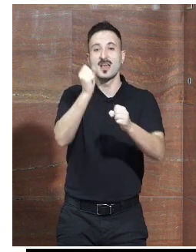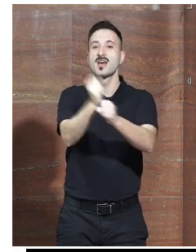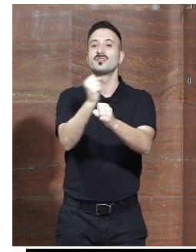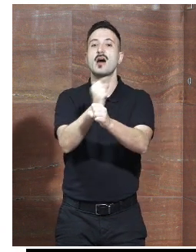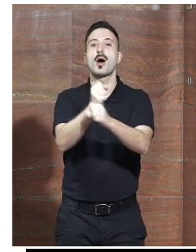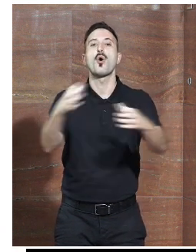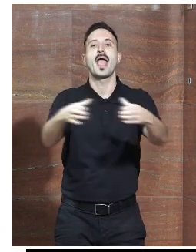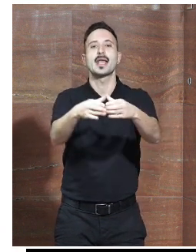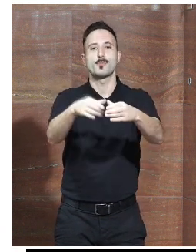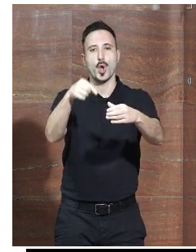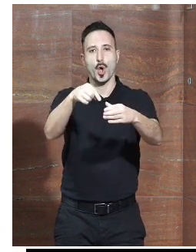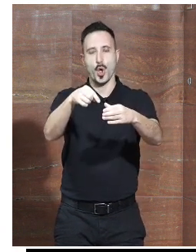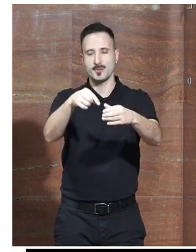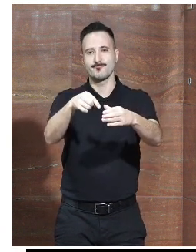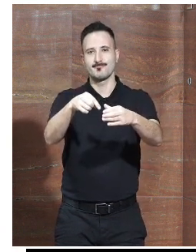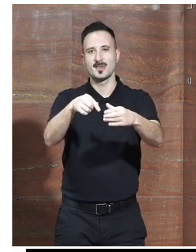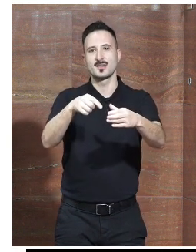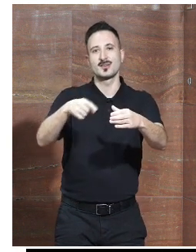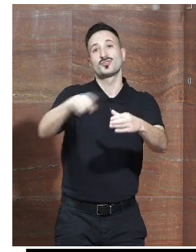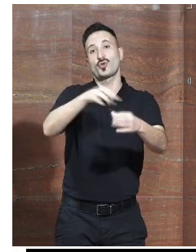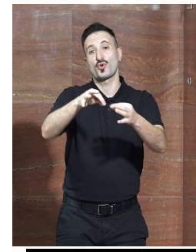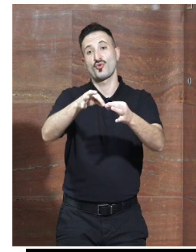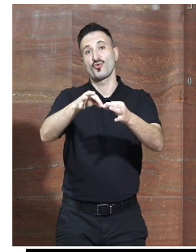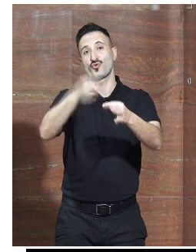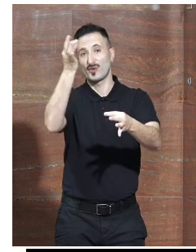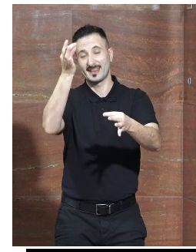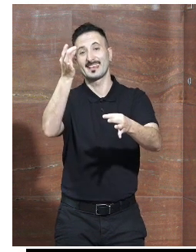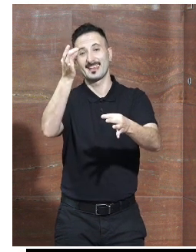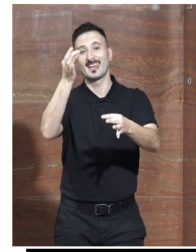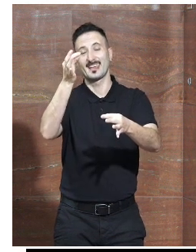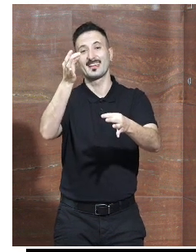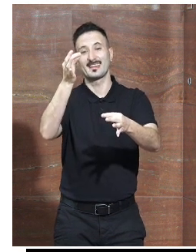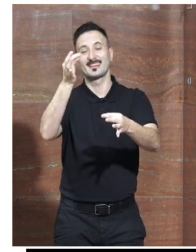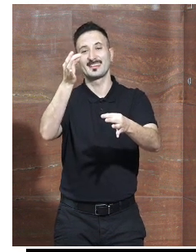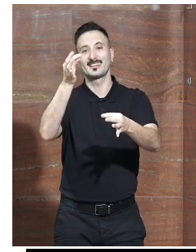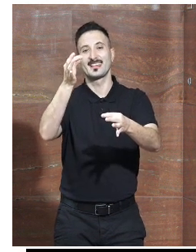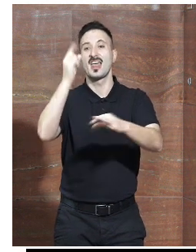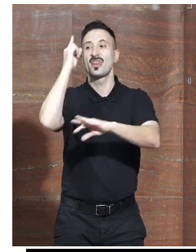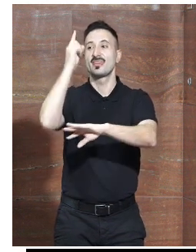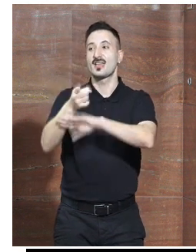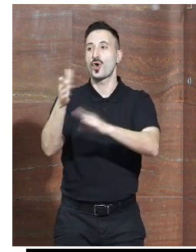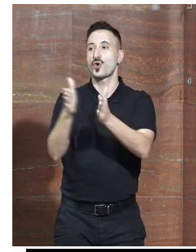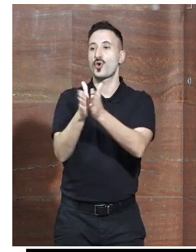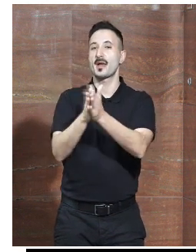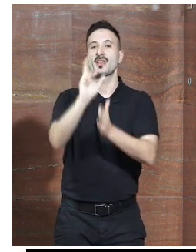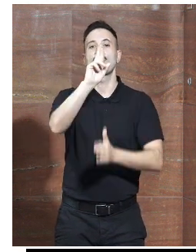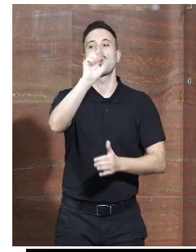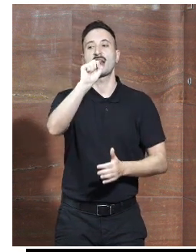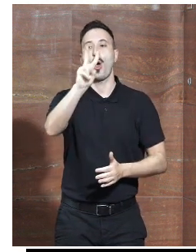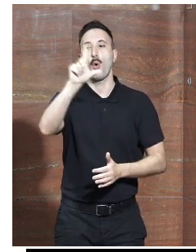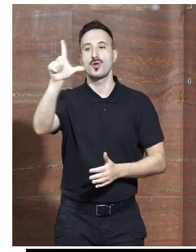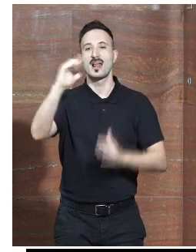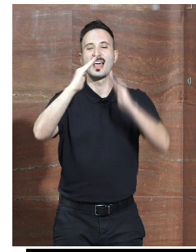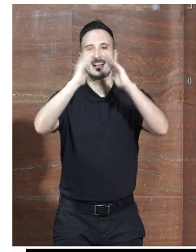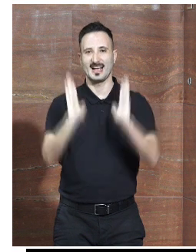un equipo. Bueno, aquí tenemos la suerte de estar nuestro director, compañero Raúl Casas, está por